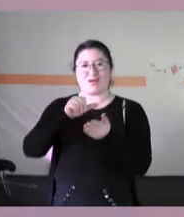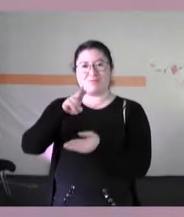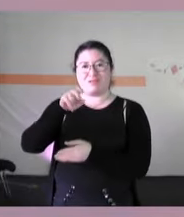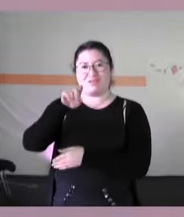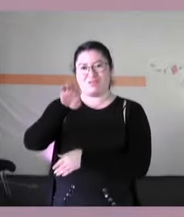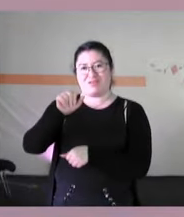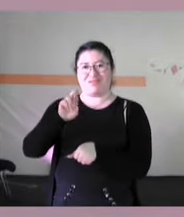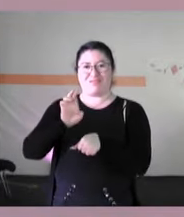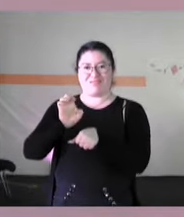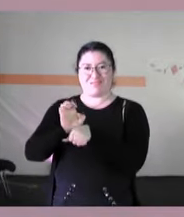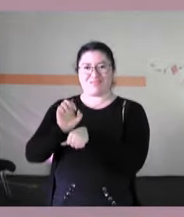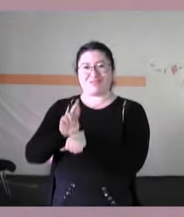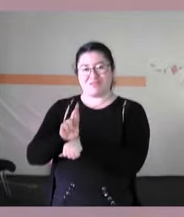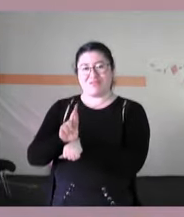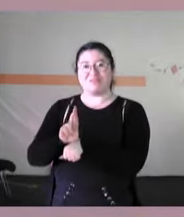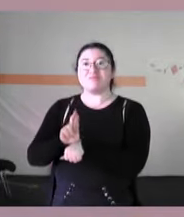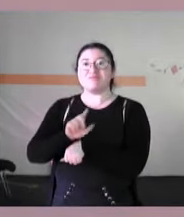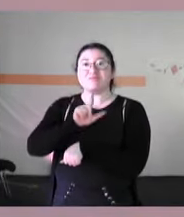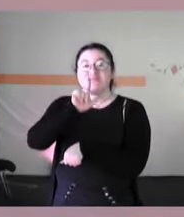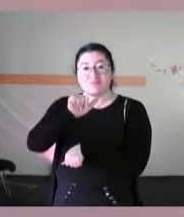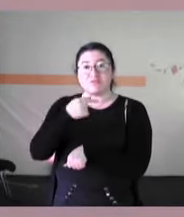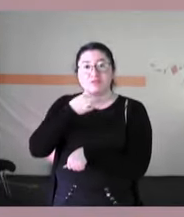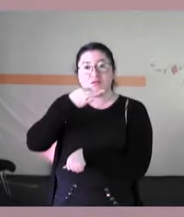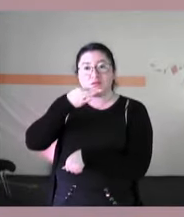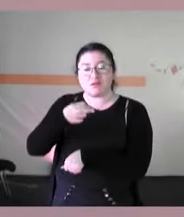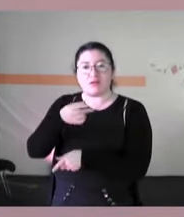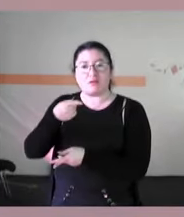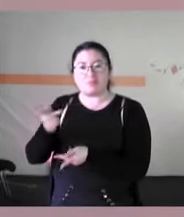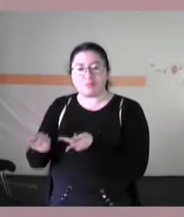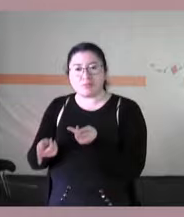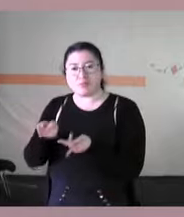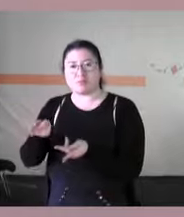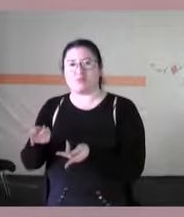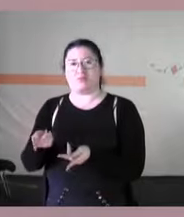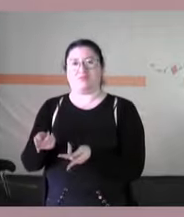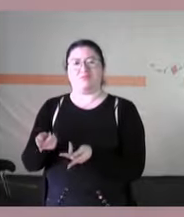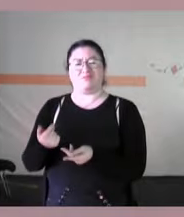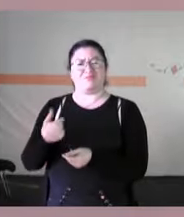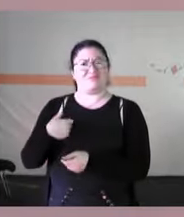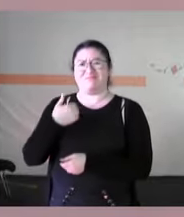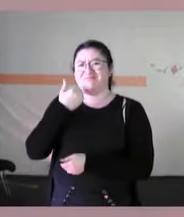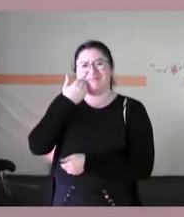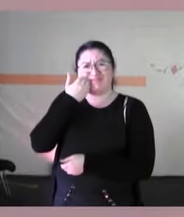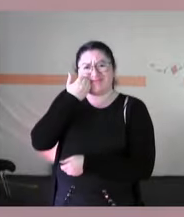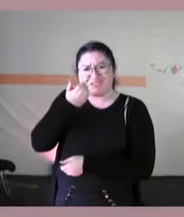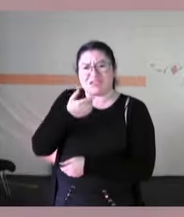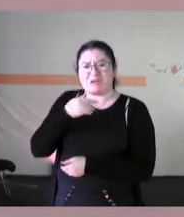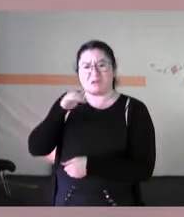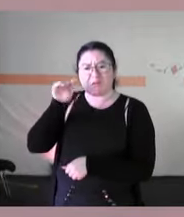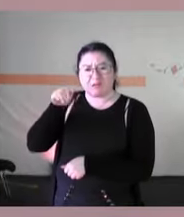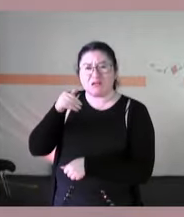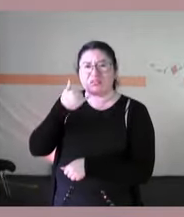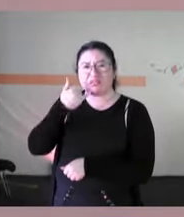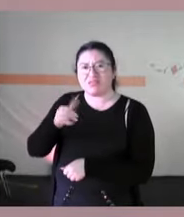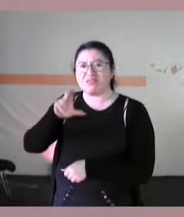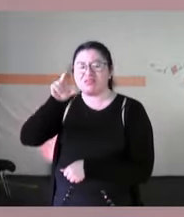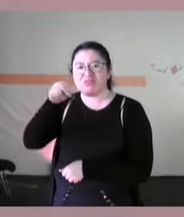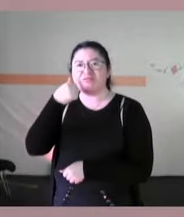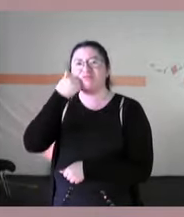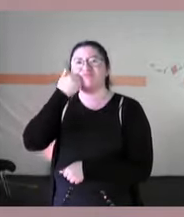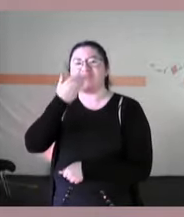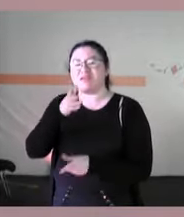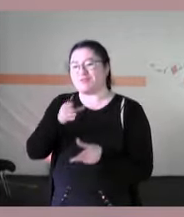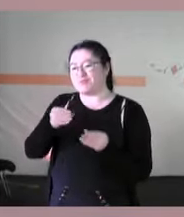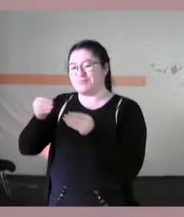ecuatoriana y los daños. Y Repsol, ¿qué iba a decir? Pues... que no quiero llamar a Repsol, ¿entiendes? O sea, no quiero que me pasen a